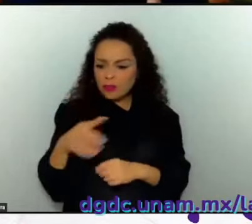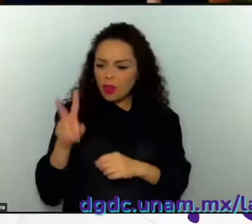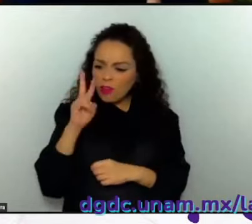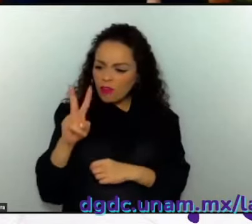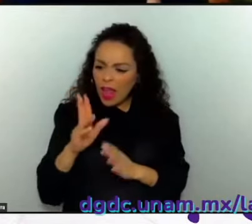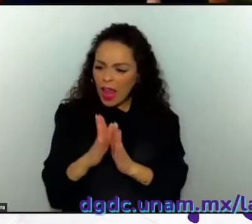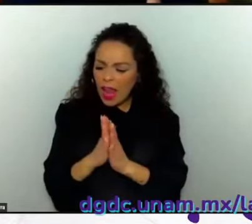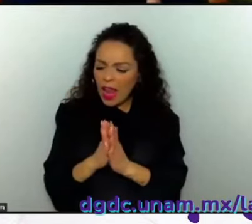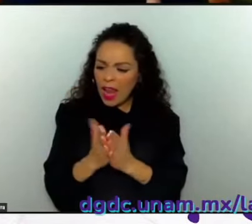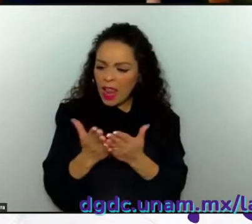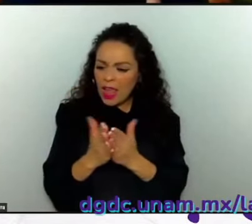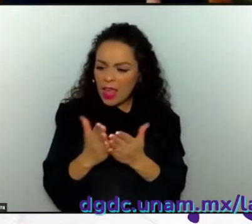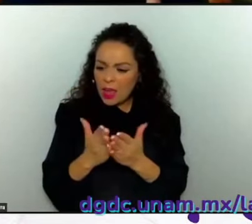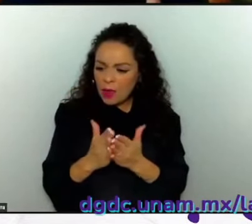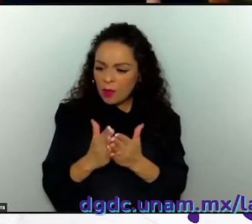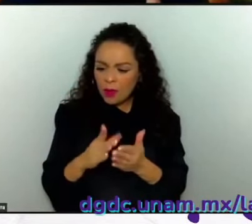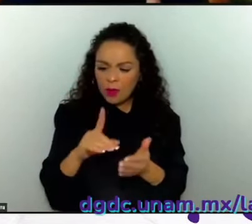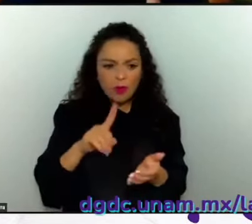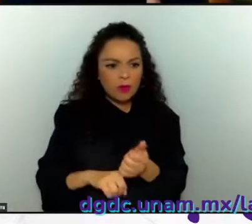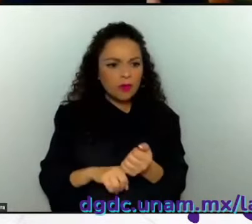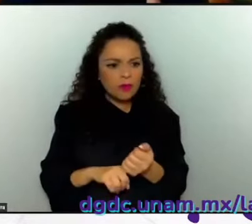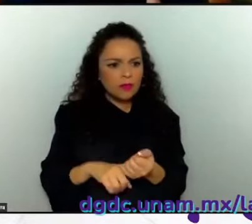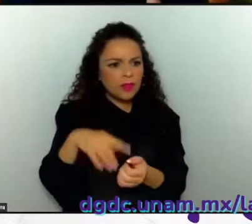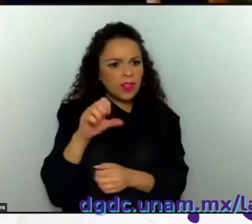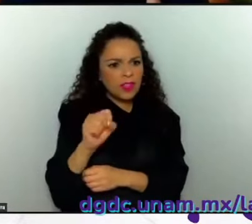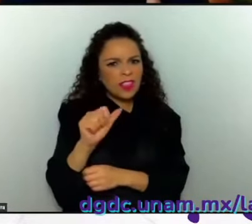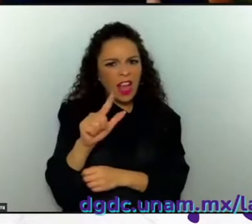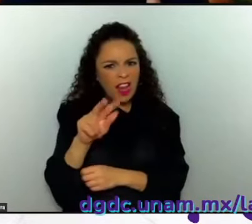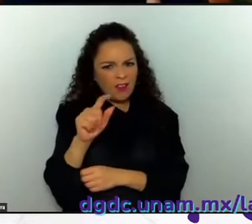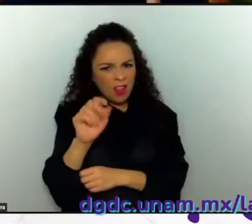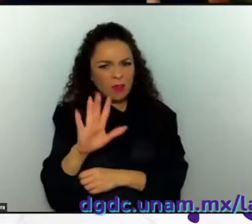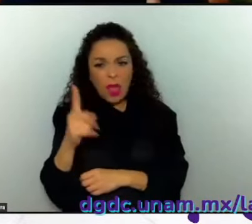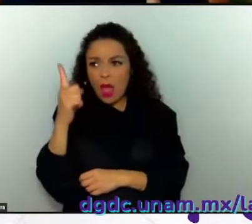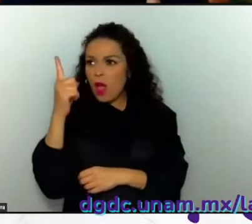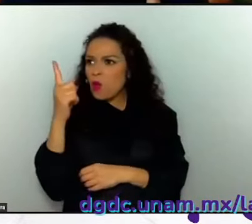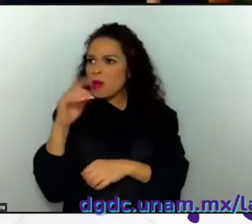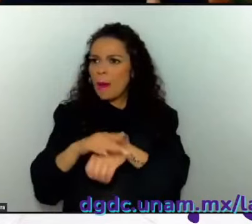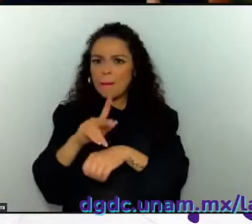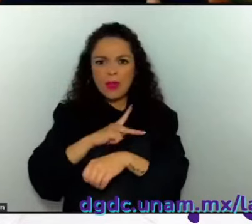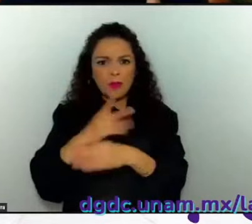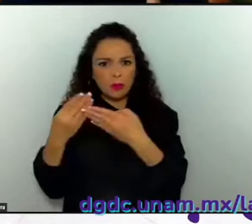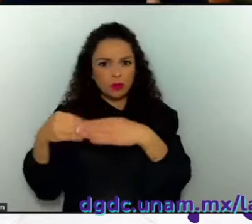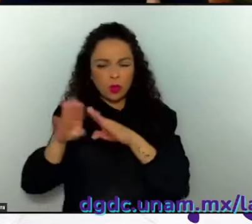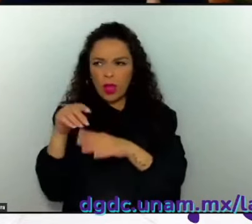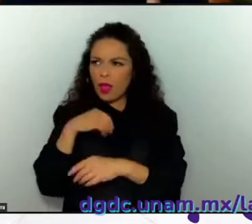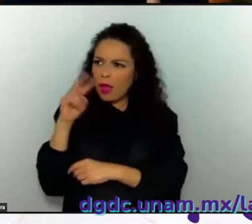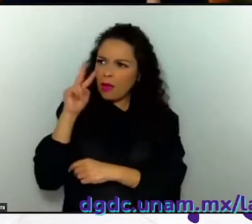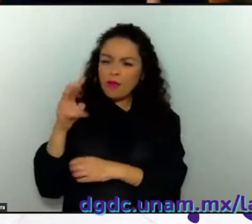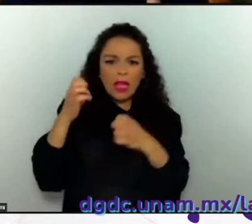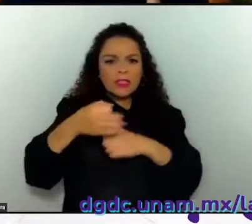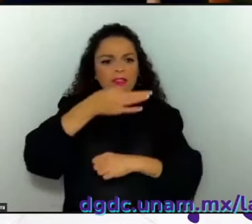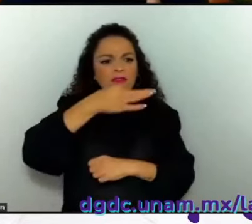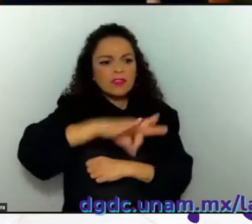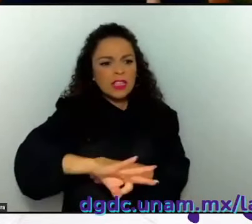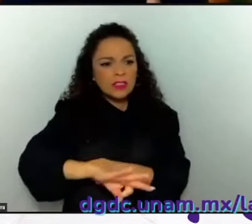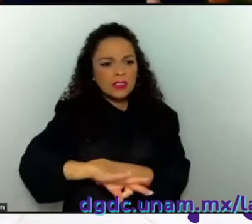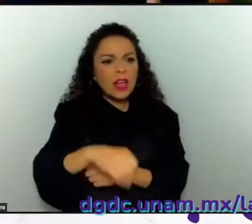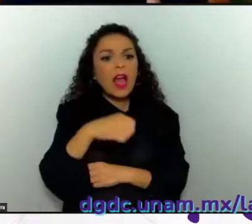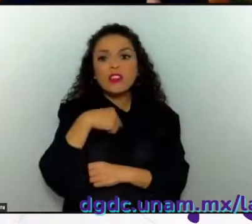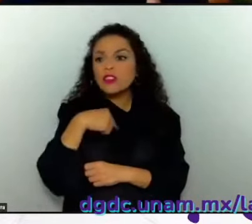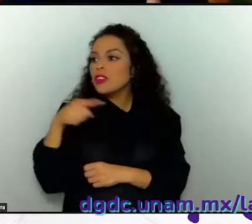de divulgación de la enciclopedia Salvat, creo, en casa de un amigo mío. Cuando yo tenía como 13 años, estábamos en una fiesta. En lugar de la fiesta, me puse a leer el